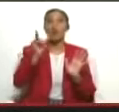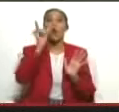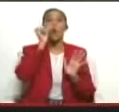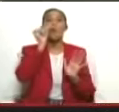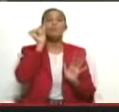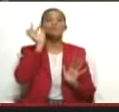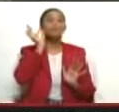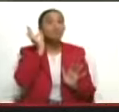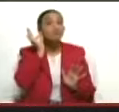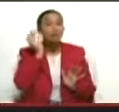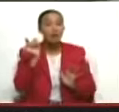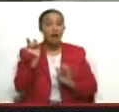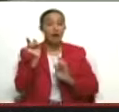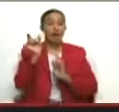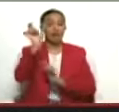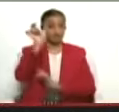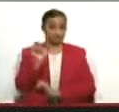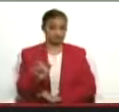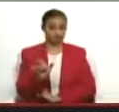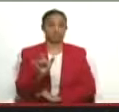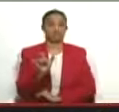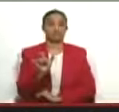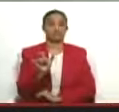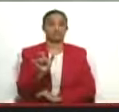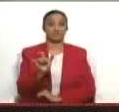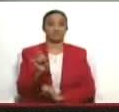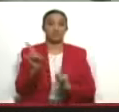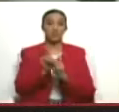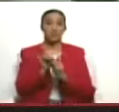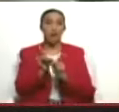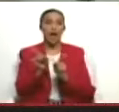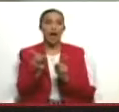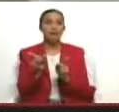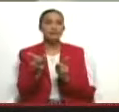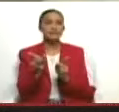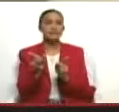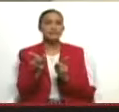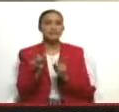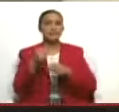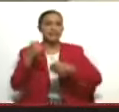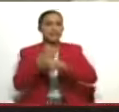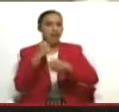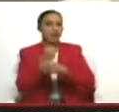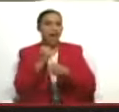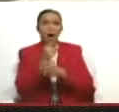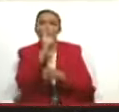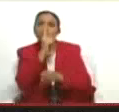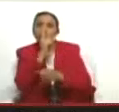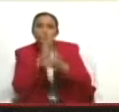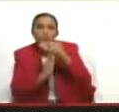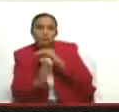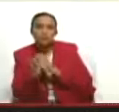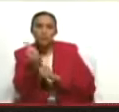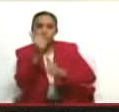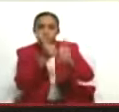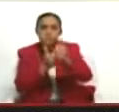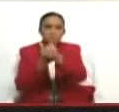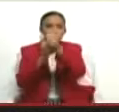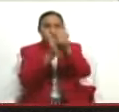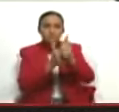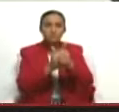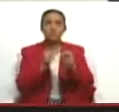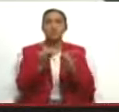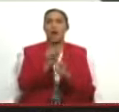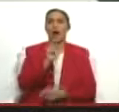la cual inclusive si me permiten le hemos conseguido y está en la cadena de custodia pagos